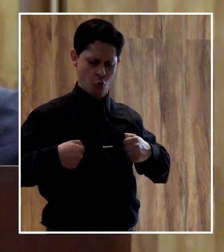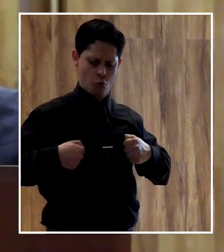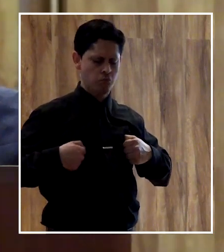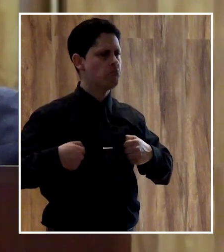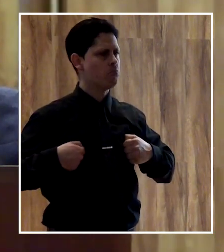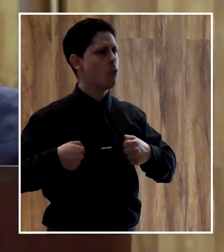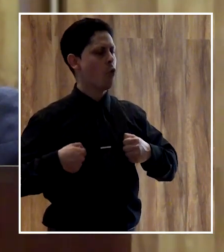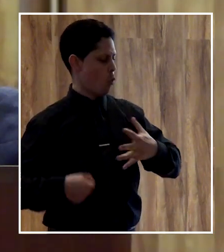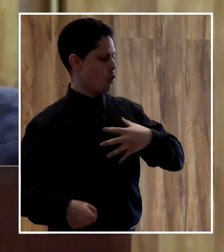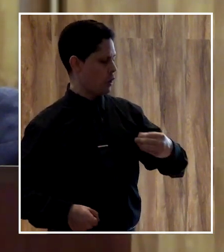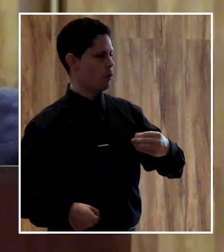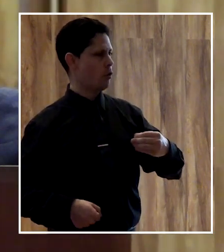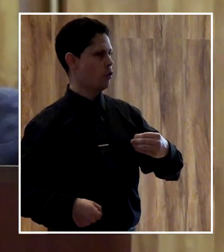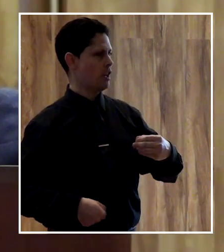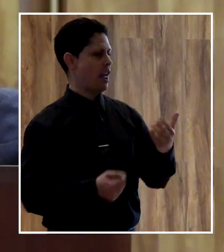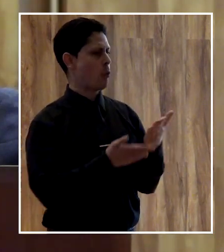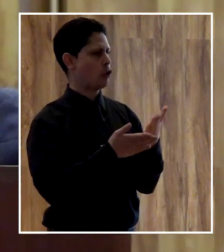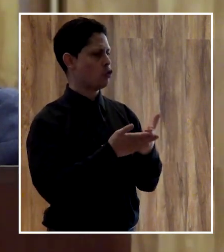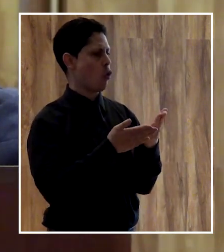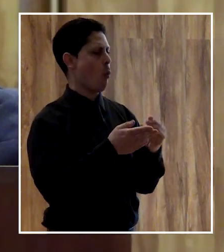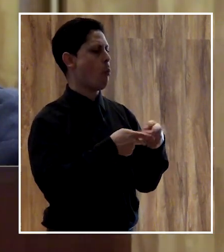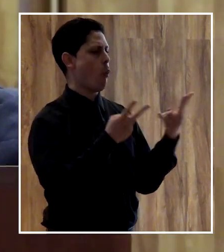la educación pública.